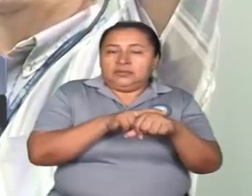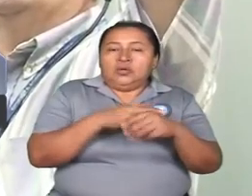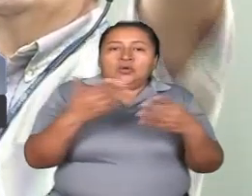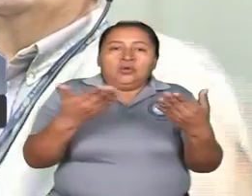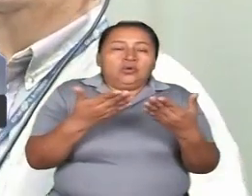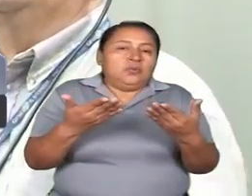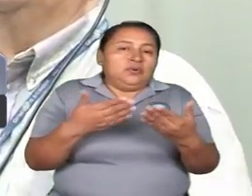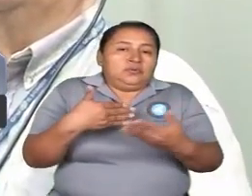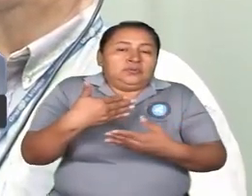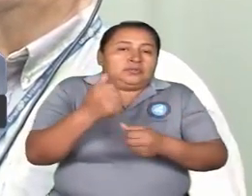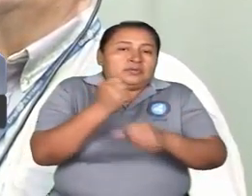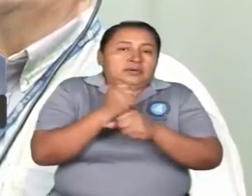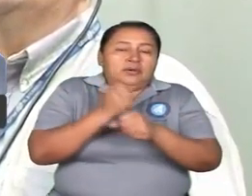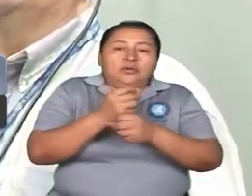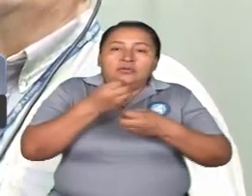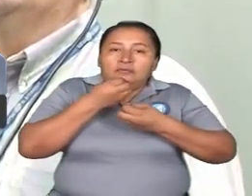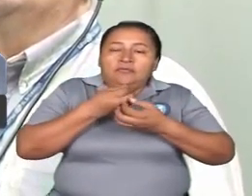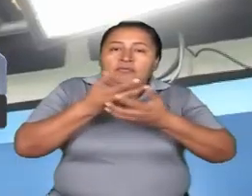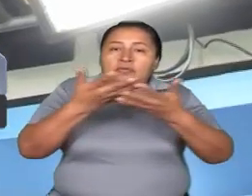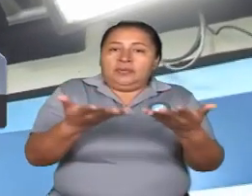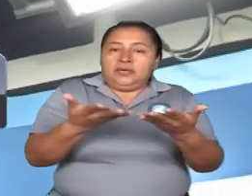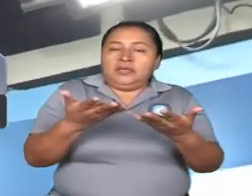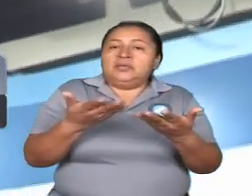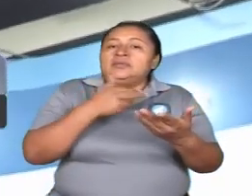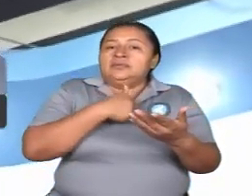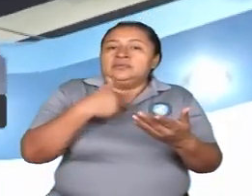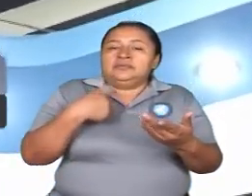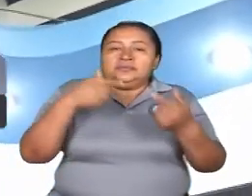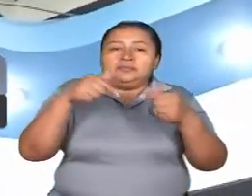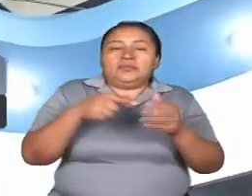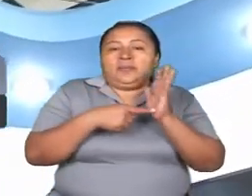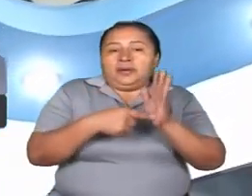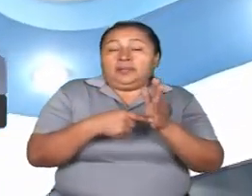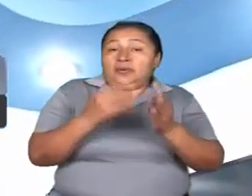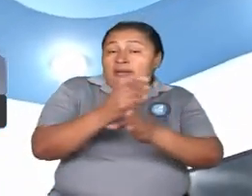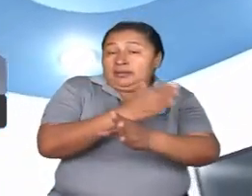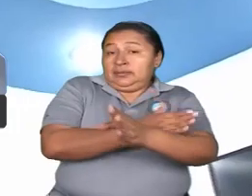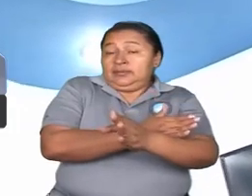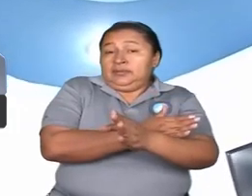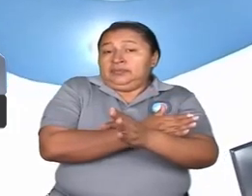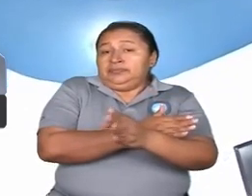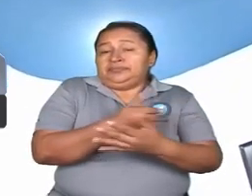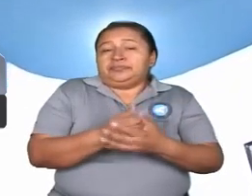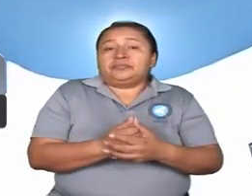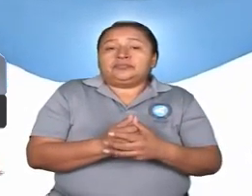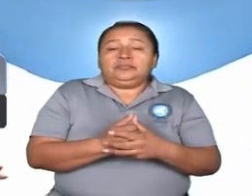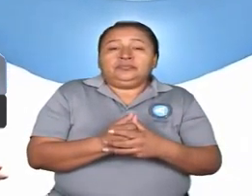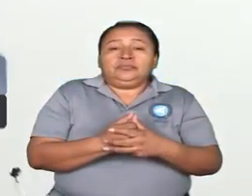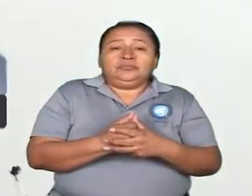trabajo informativo también. Ya, por ejemplo, antes